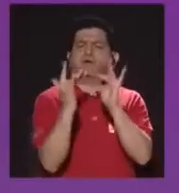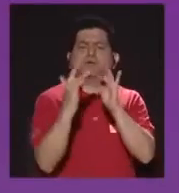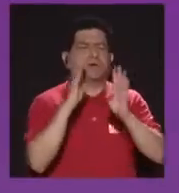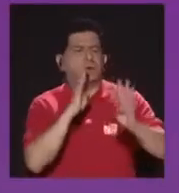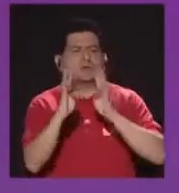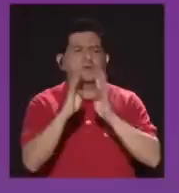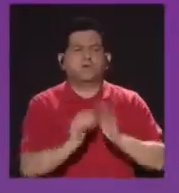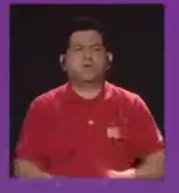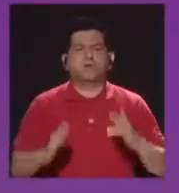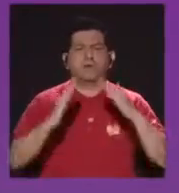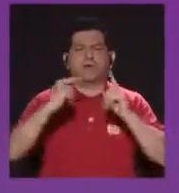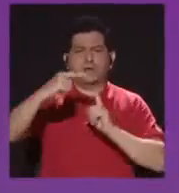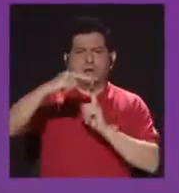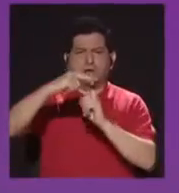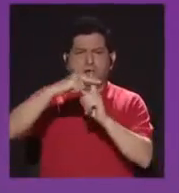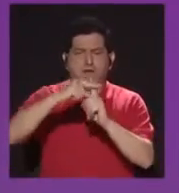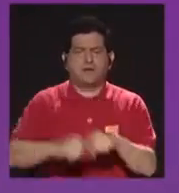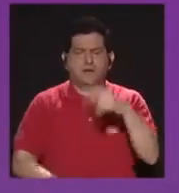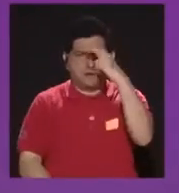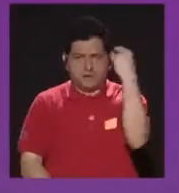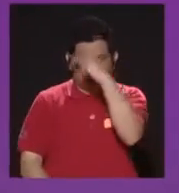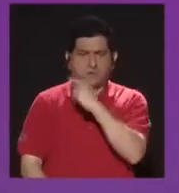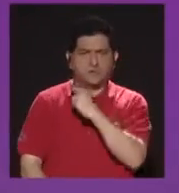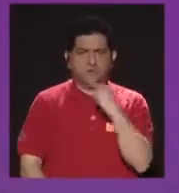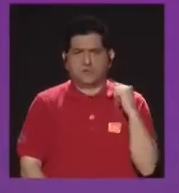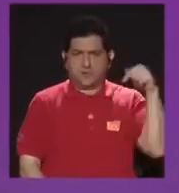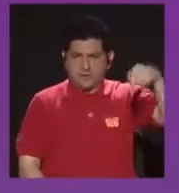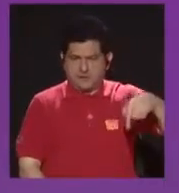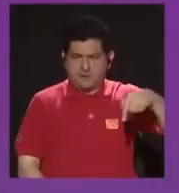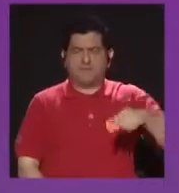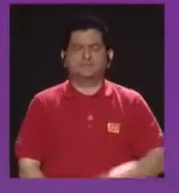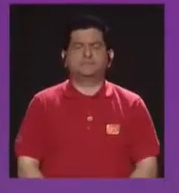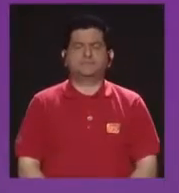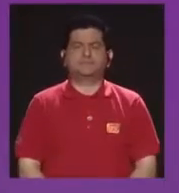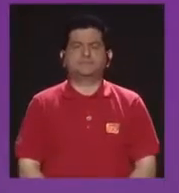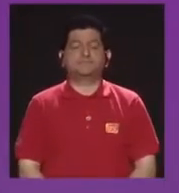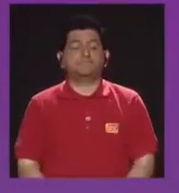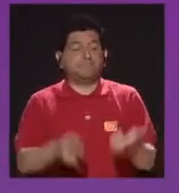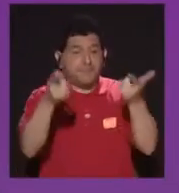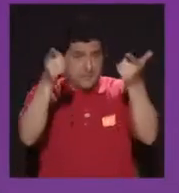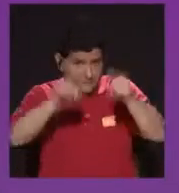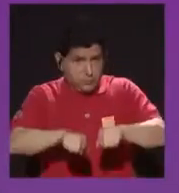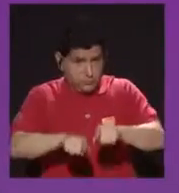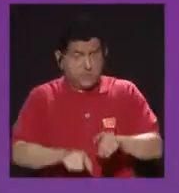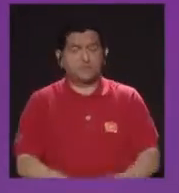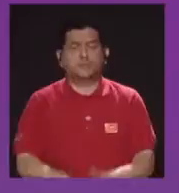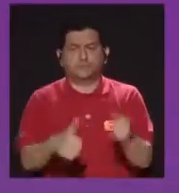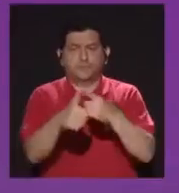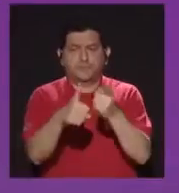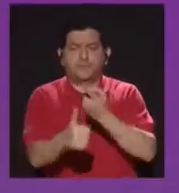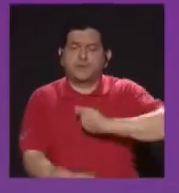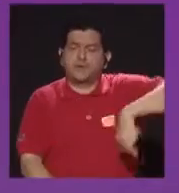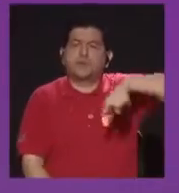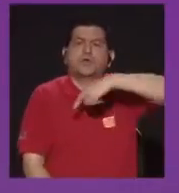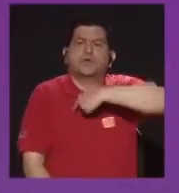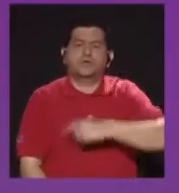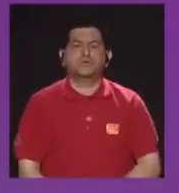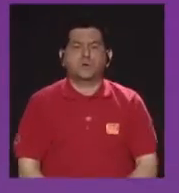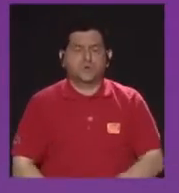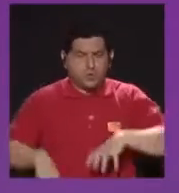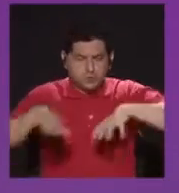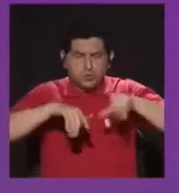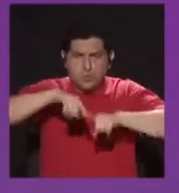conversación con la iglesia con clero de la iglesia católica costarricense lo que sucedió es que en primer lugar a nosotros en el momento